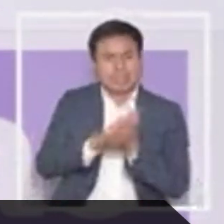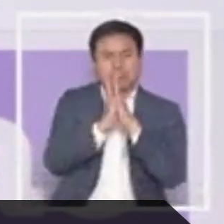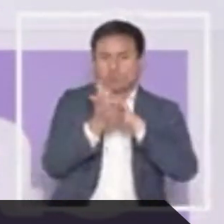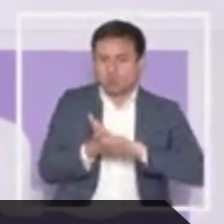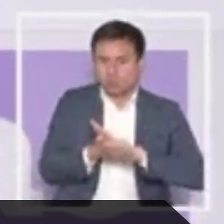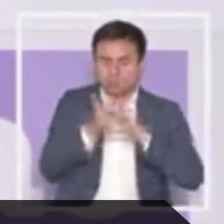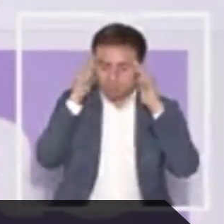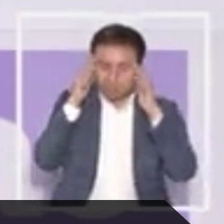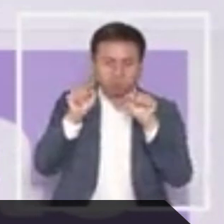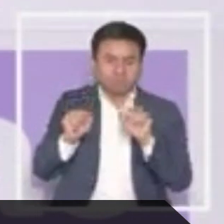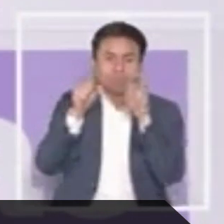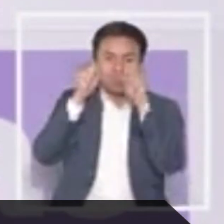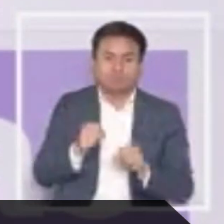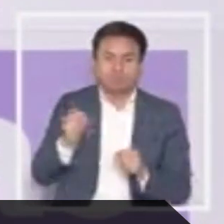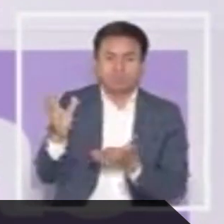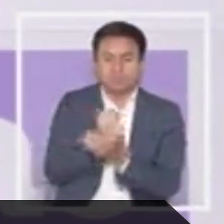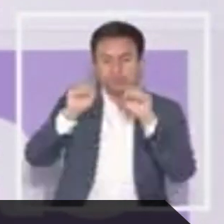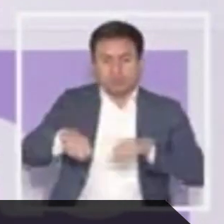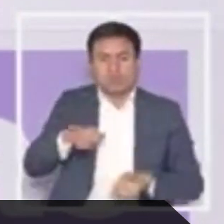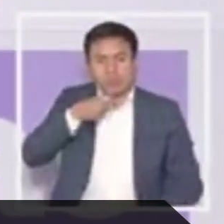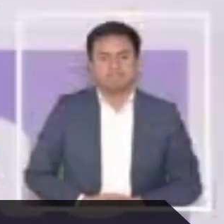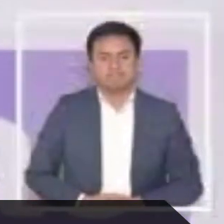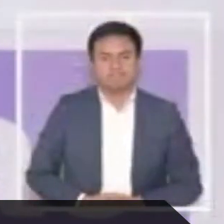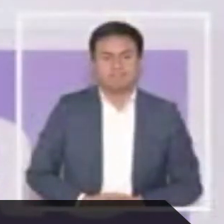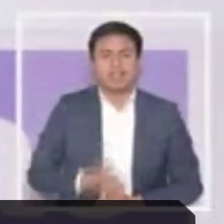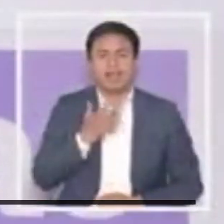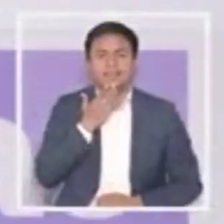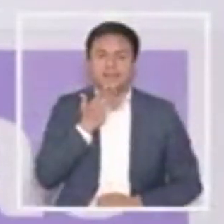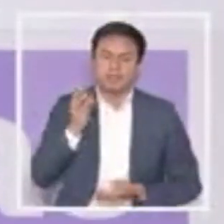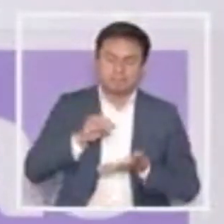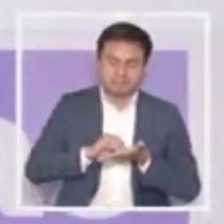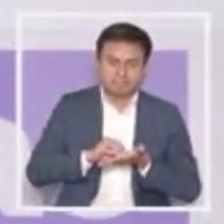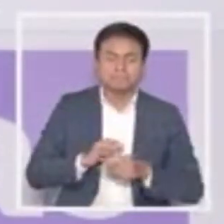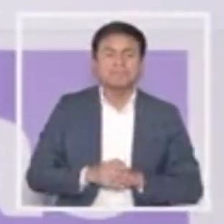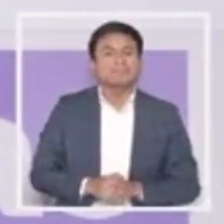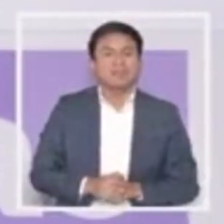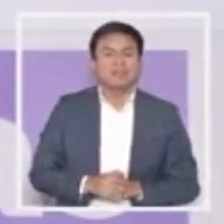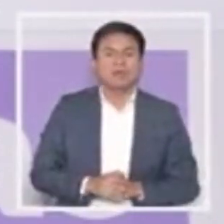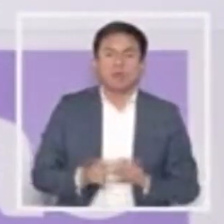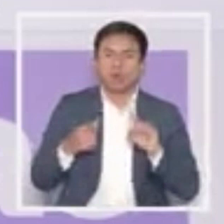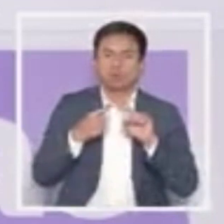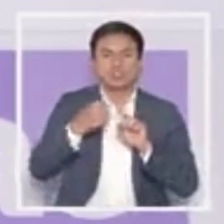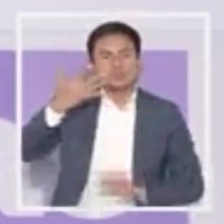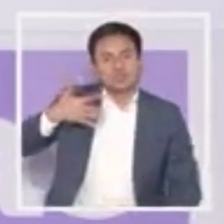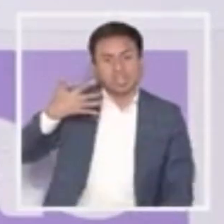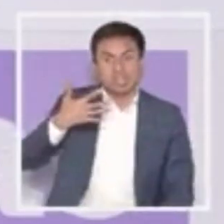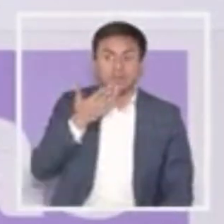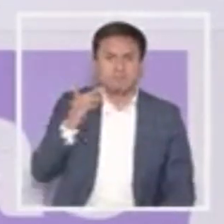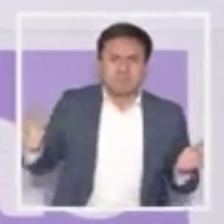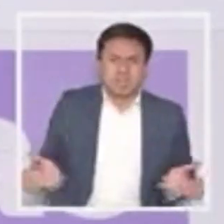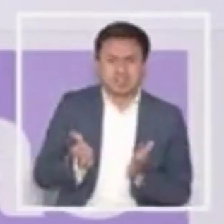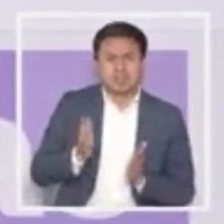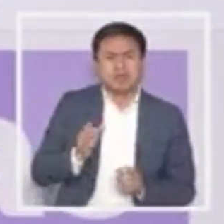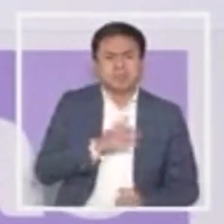toda la atención para poder sacarlo adelante a la brevedad. Además, hay una cosa que es importante y que han empujado una